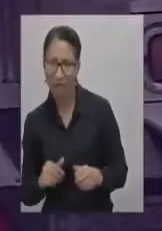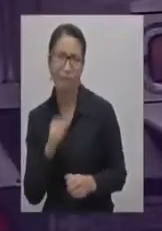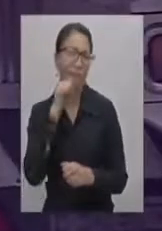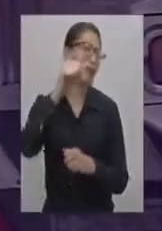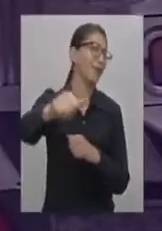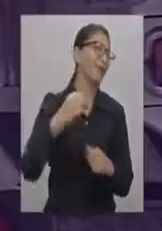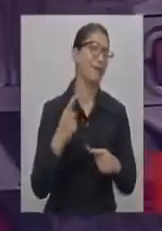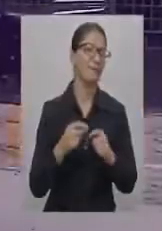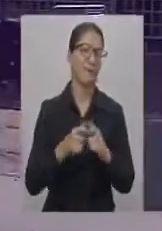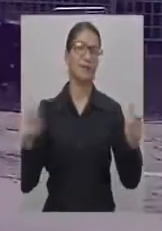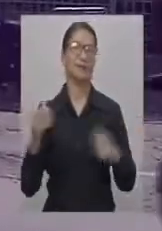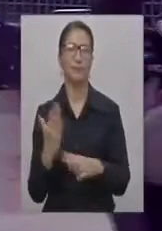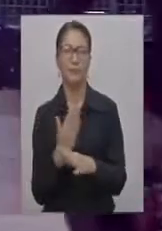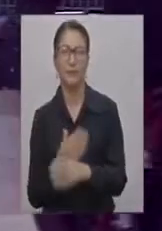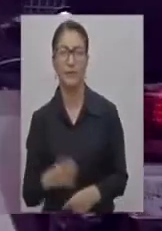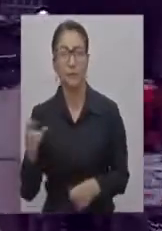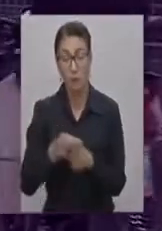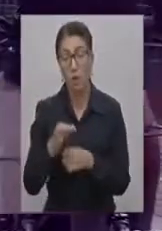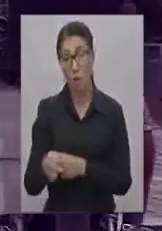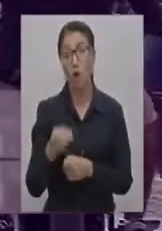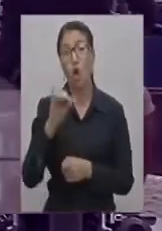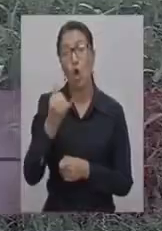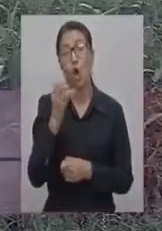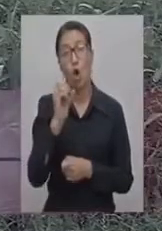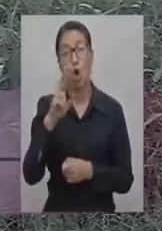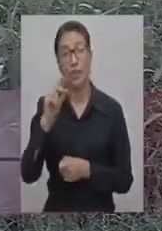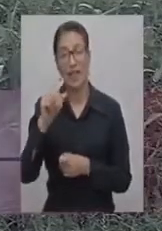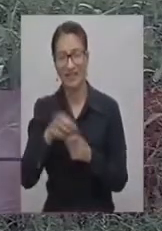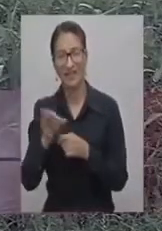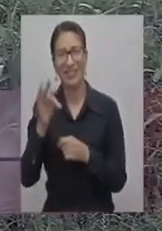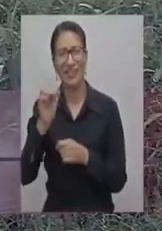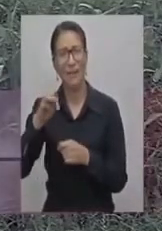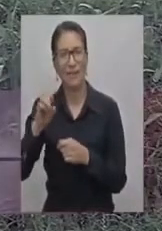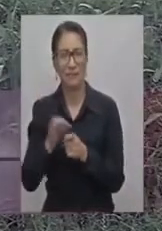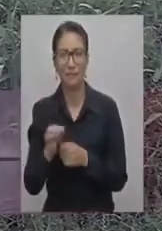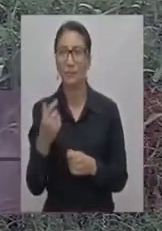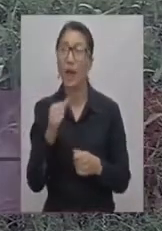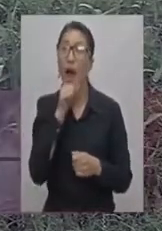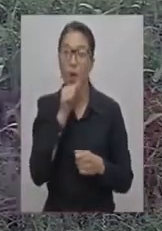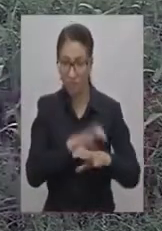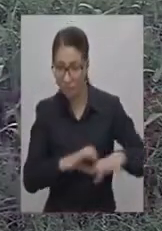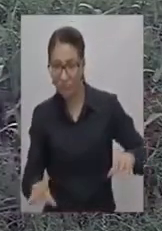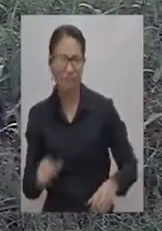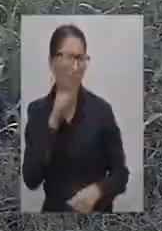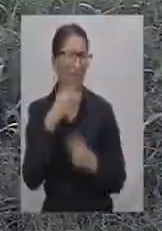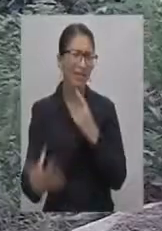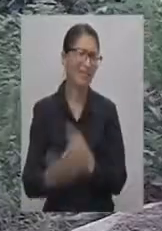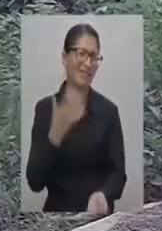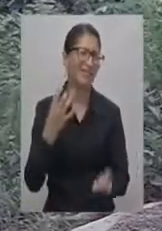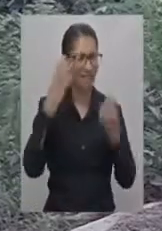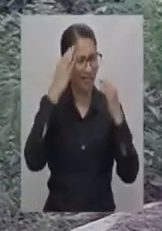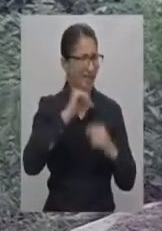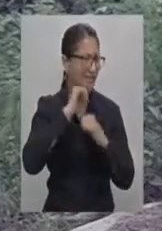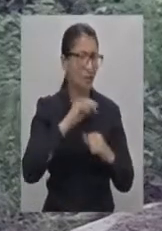Para los habitantes de Puerto Jordán, centro poblado del municipio de Tame, la construcción del alcantarillado se convirtió en una calamidad.